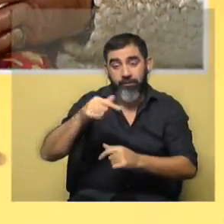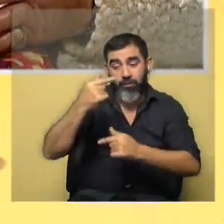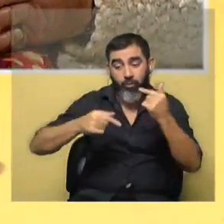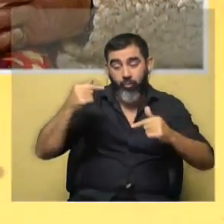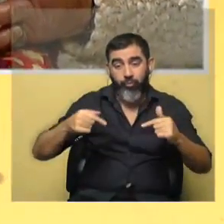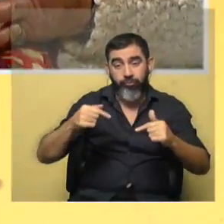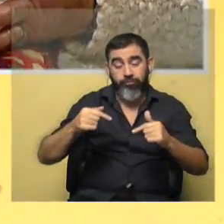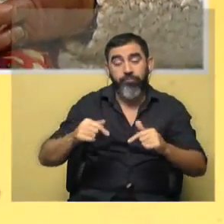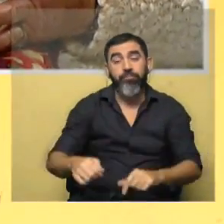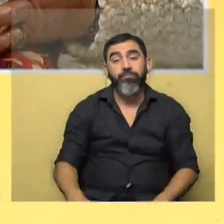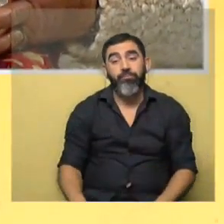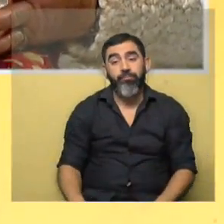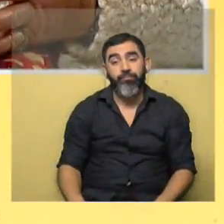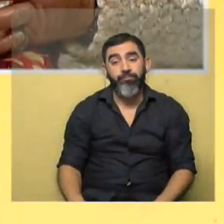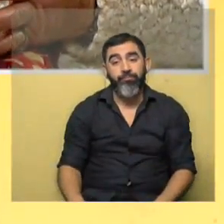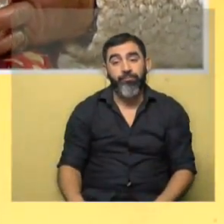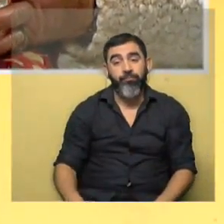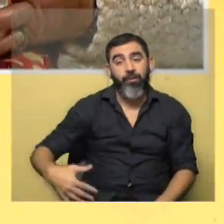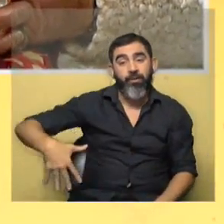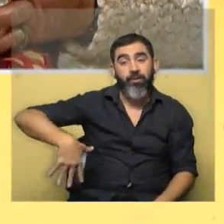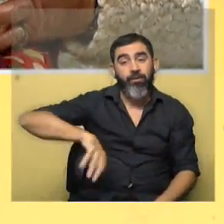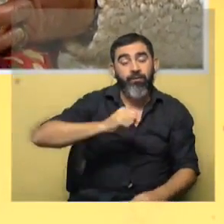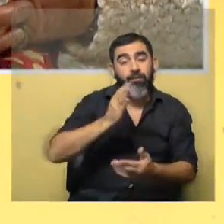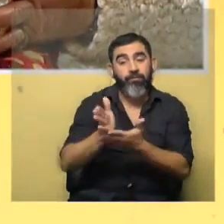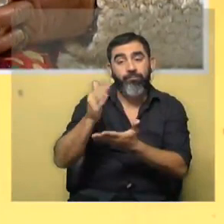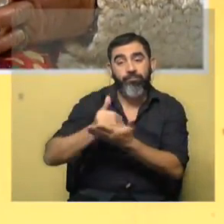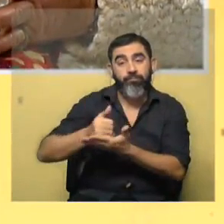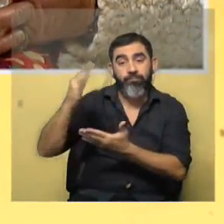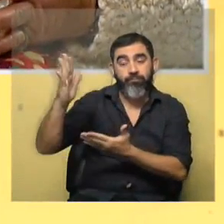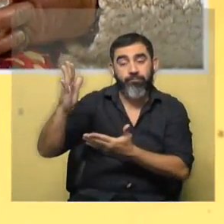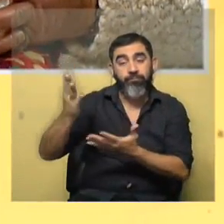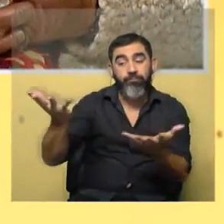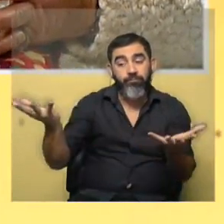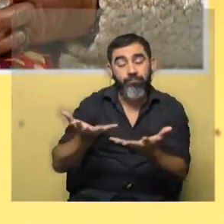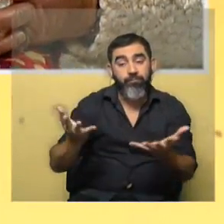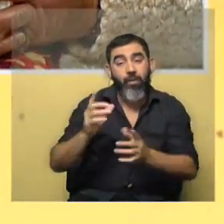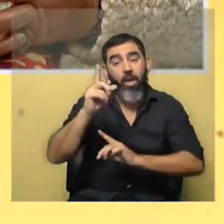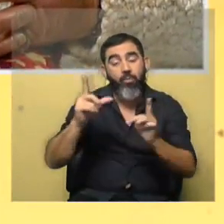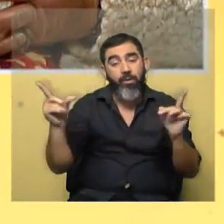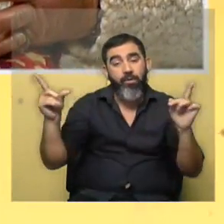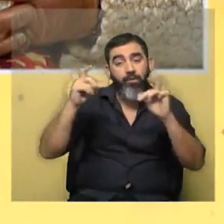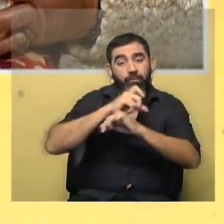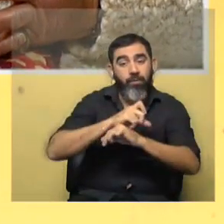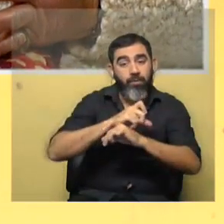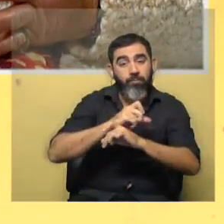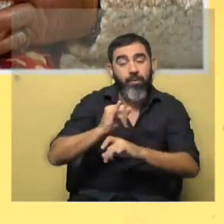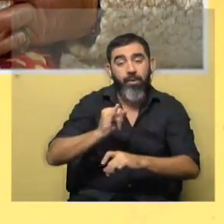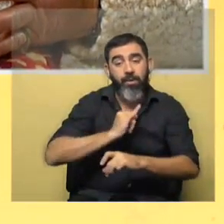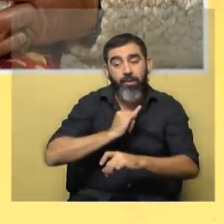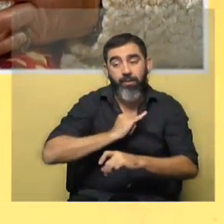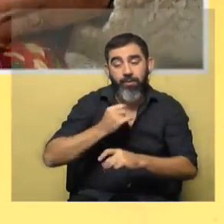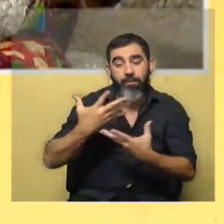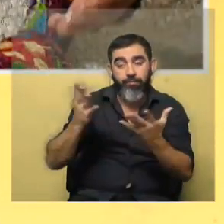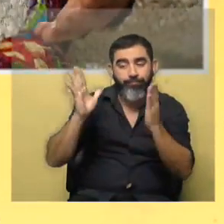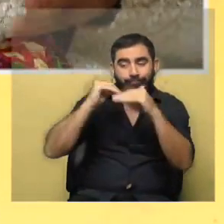de estos fósiles, fueron llevados al exterior y entonces nosotros ahora tenemos alguna dificultad en la identificación porque no